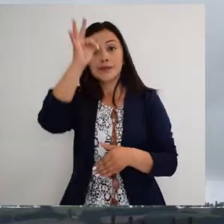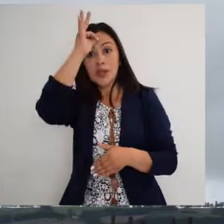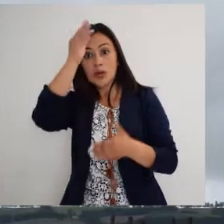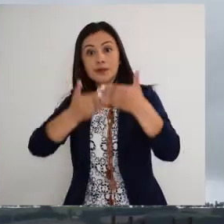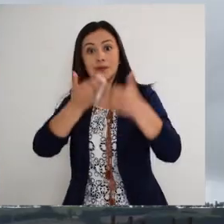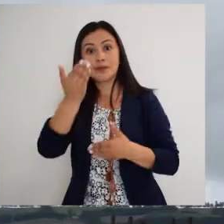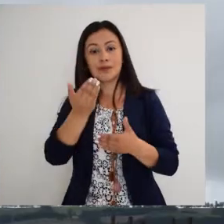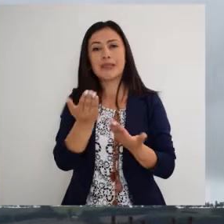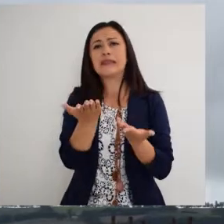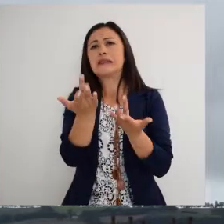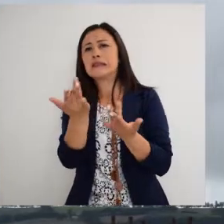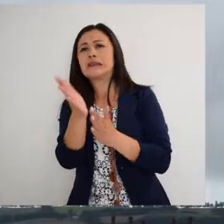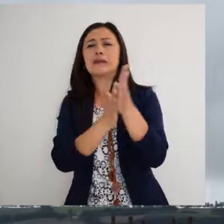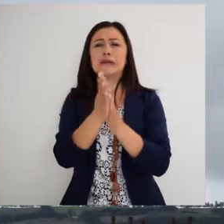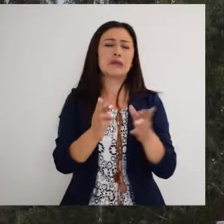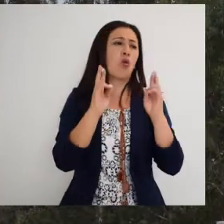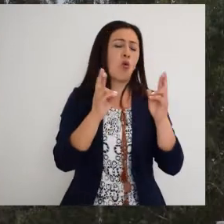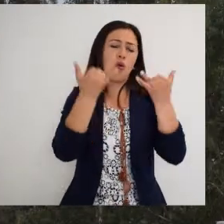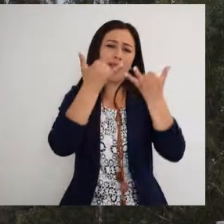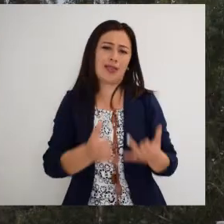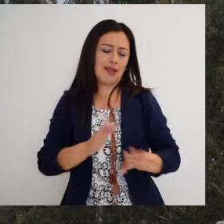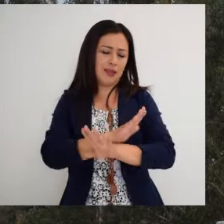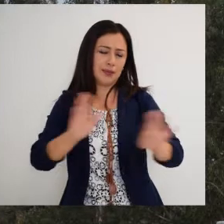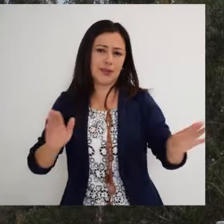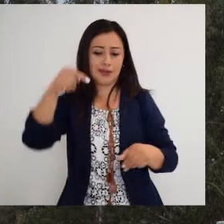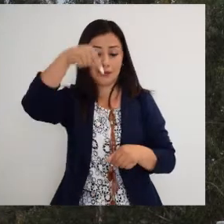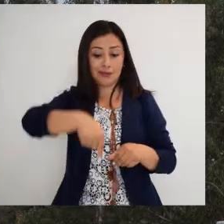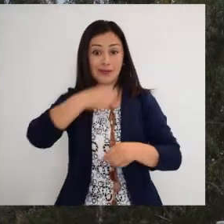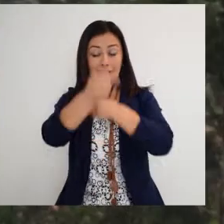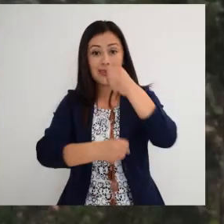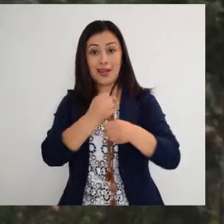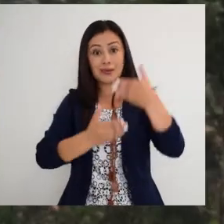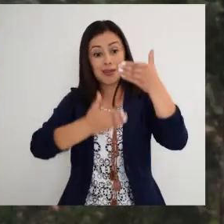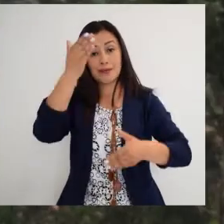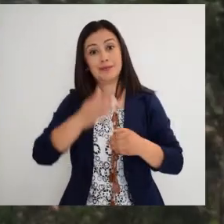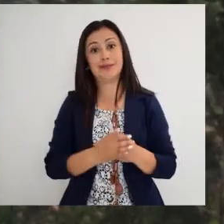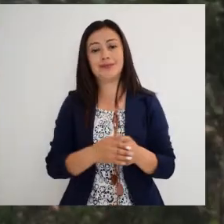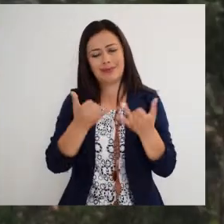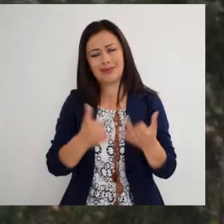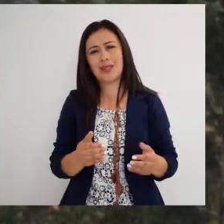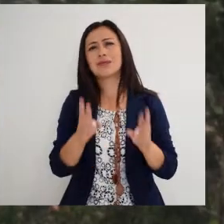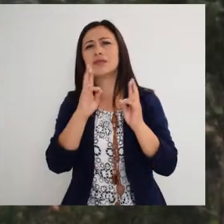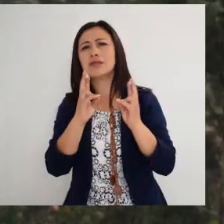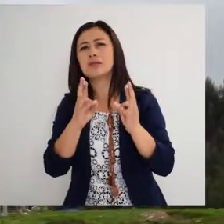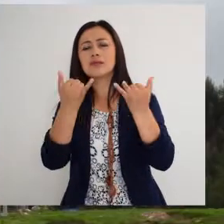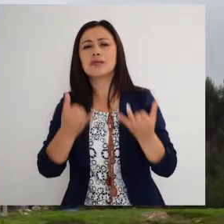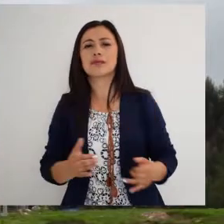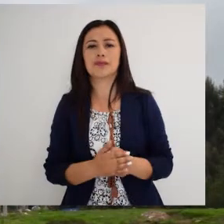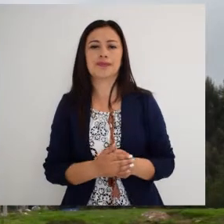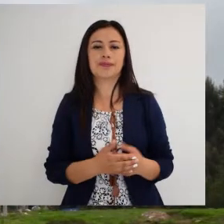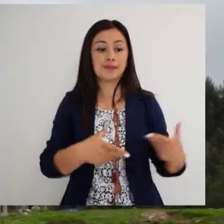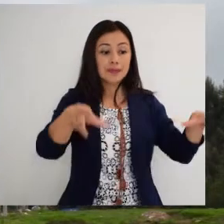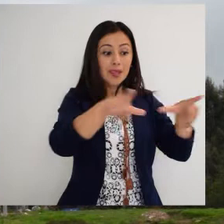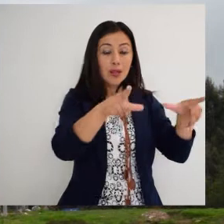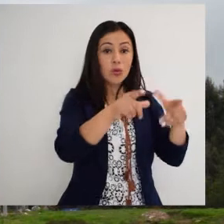nuestro hospital, que es una esperanza grandísima la que tenemos de por lo menos entregar en esa primera etapa en nuestro hospital